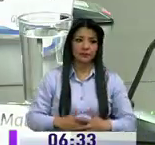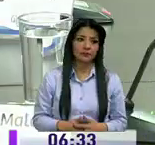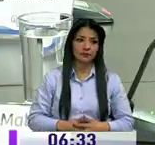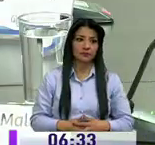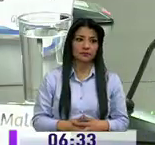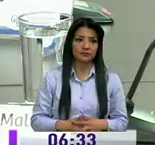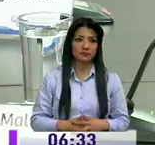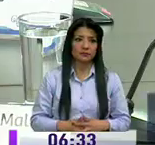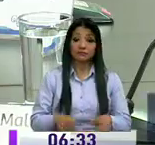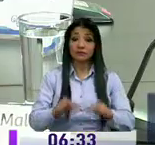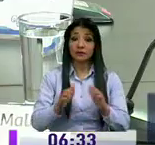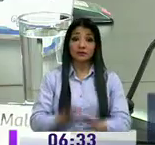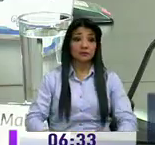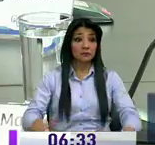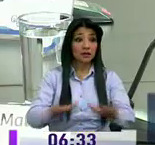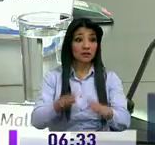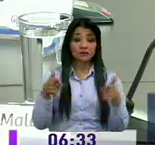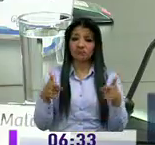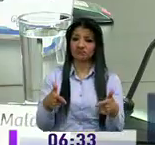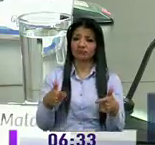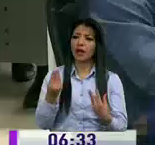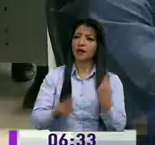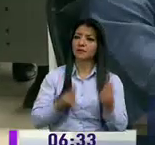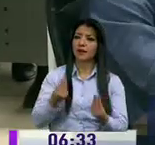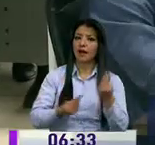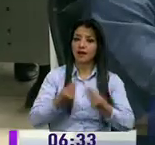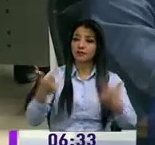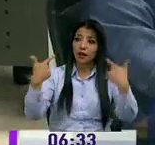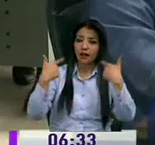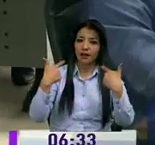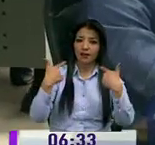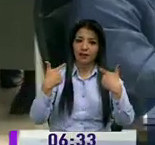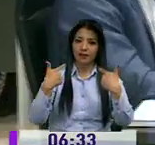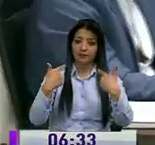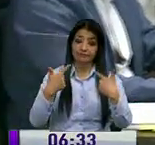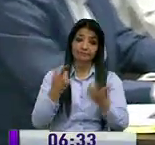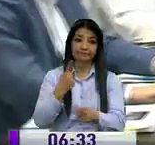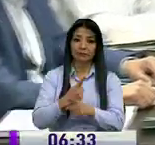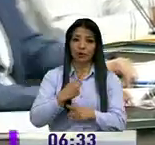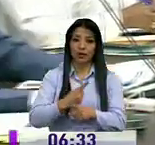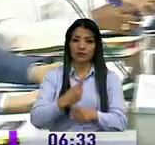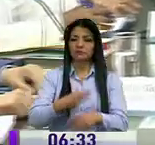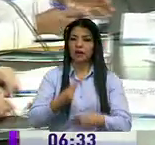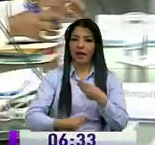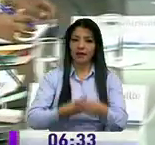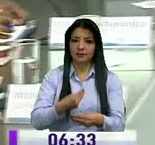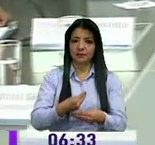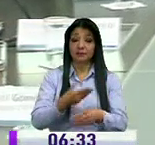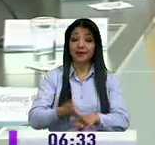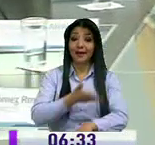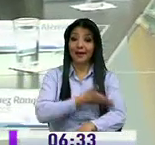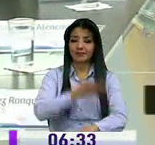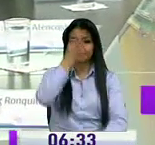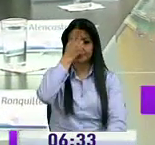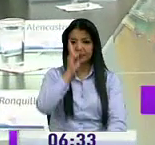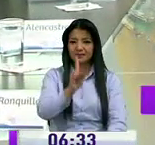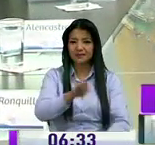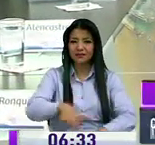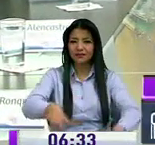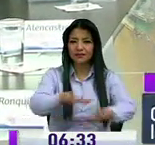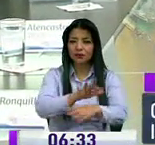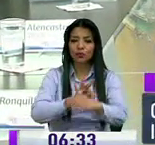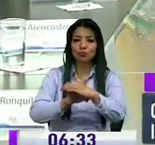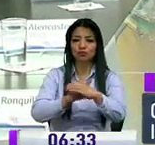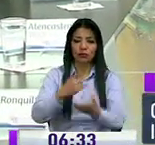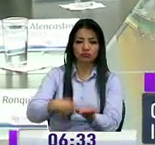Los asambleístas están muy pendientes de lo que estamos haciendo. Los recursos obligaron a los consejeros a dar marcha atrás a una moción planteada en el pleno anterior, en